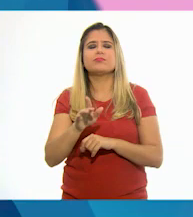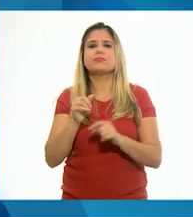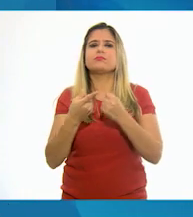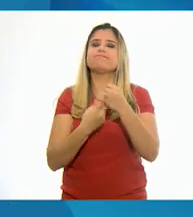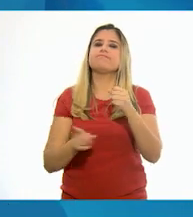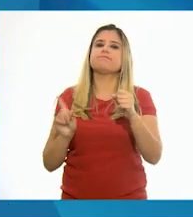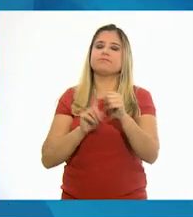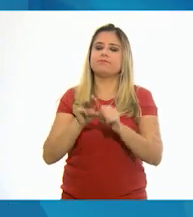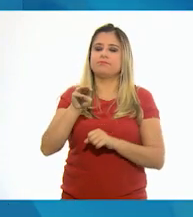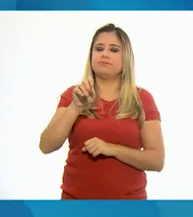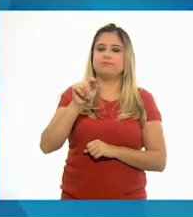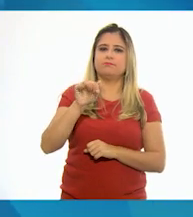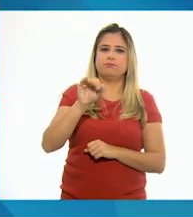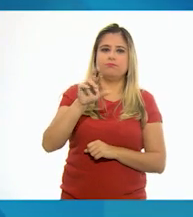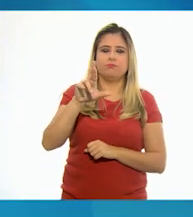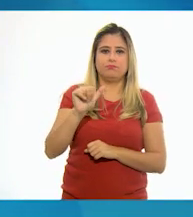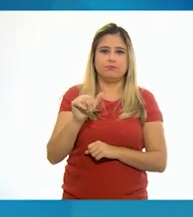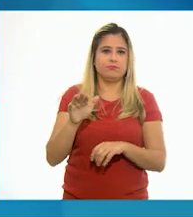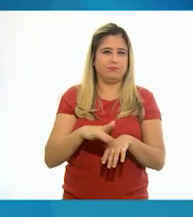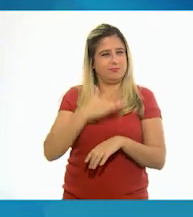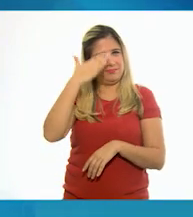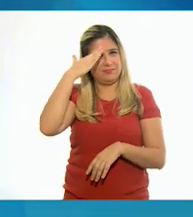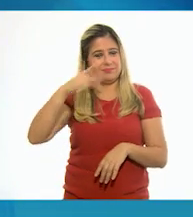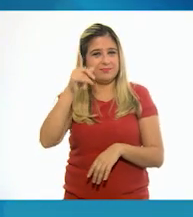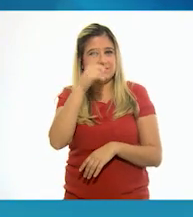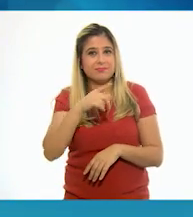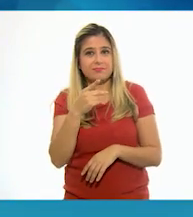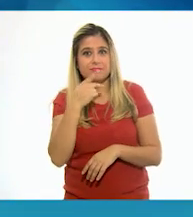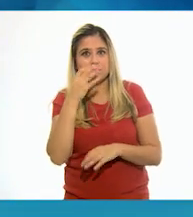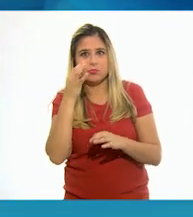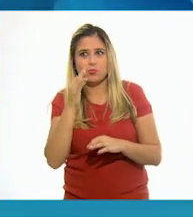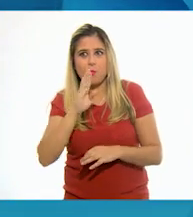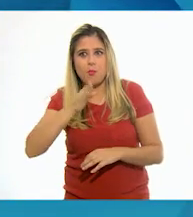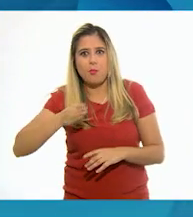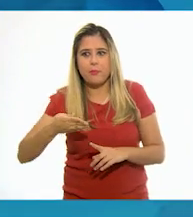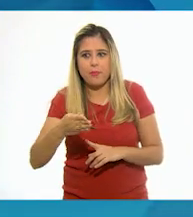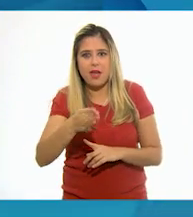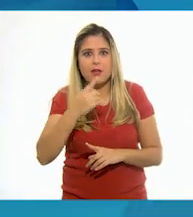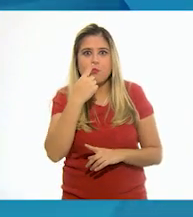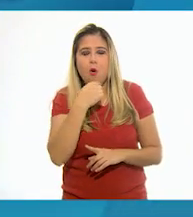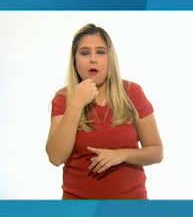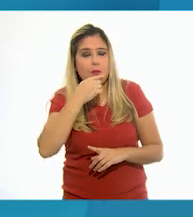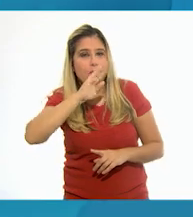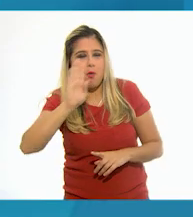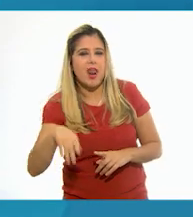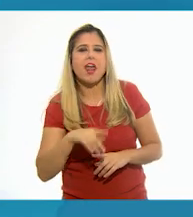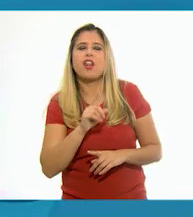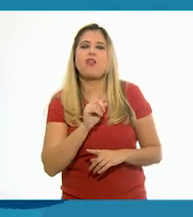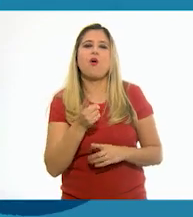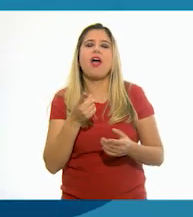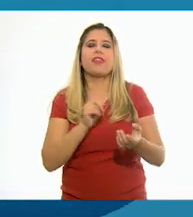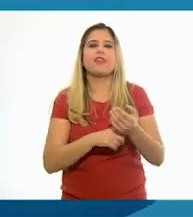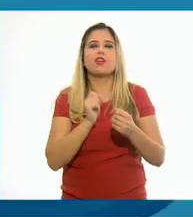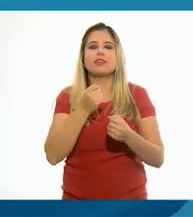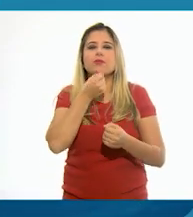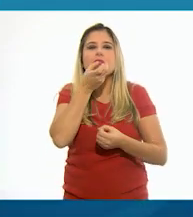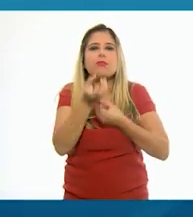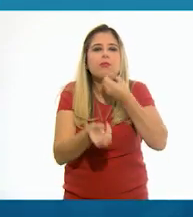metáfora, ya que como tal, no estamos hablando literalmente de la boca del pez, sino de las palabras que